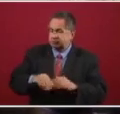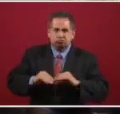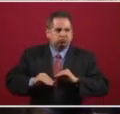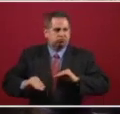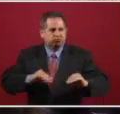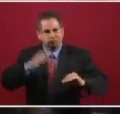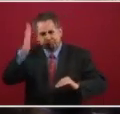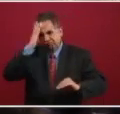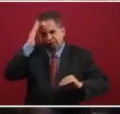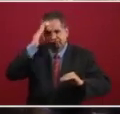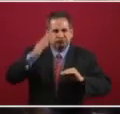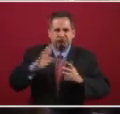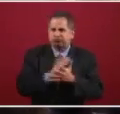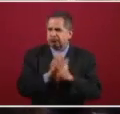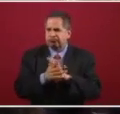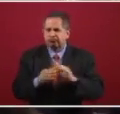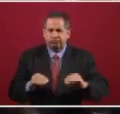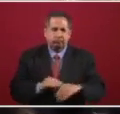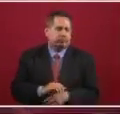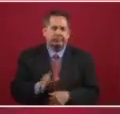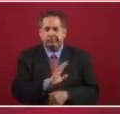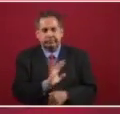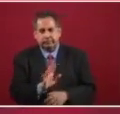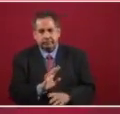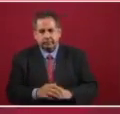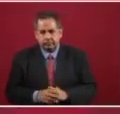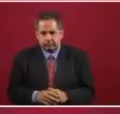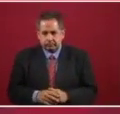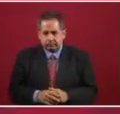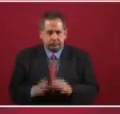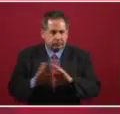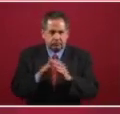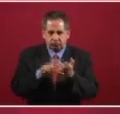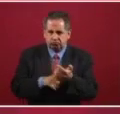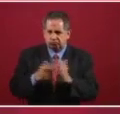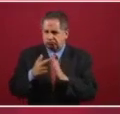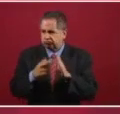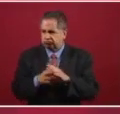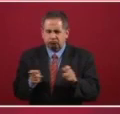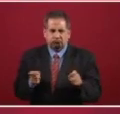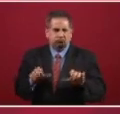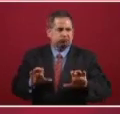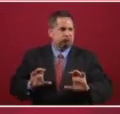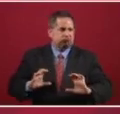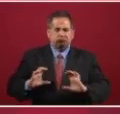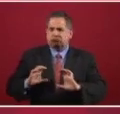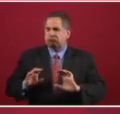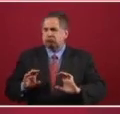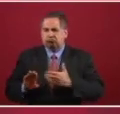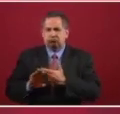operaciones? No. Se están tomando medidas.